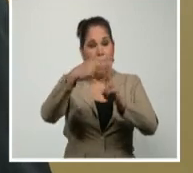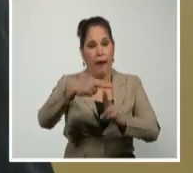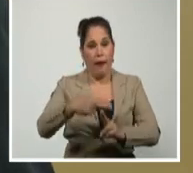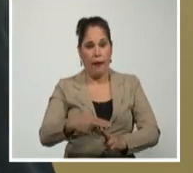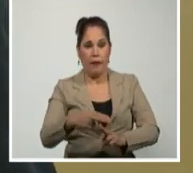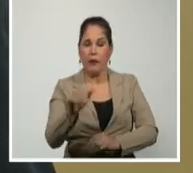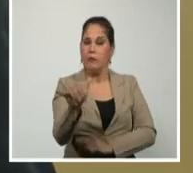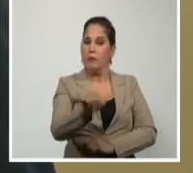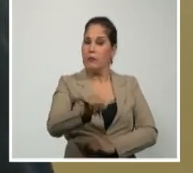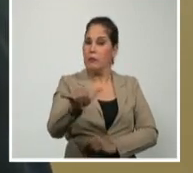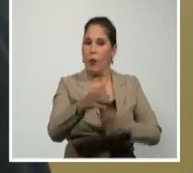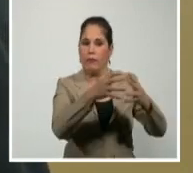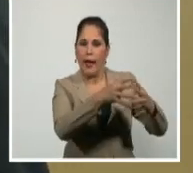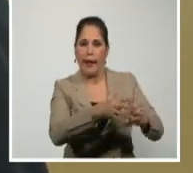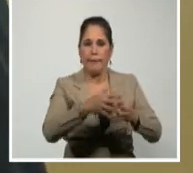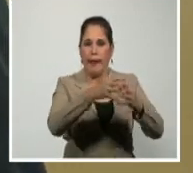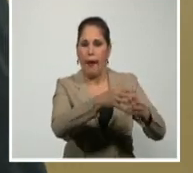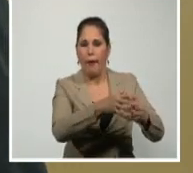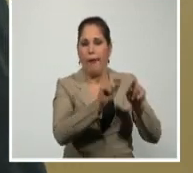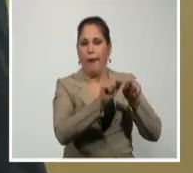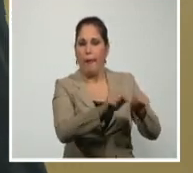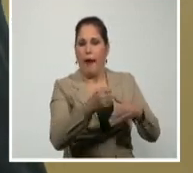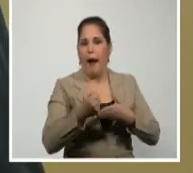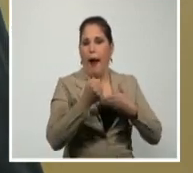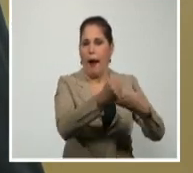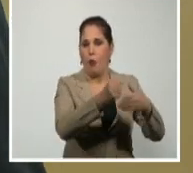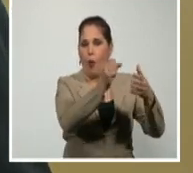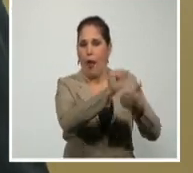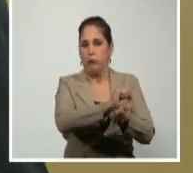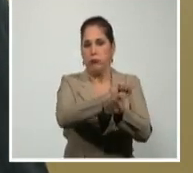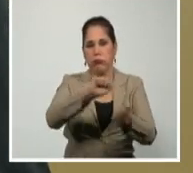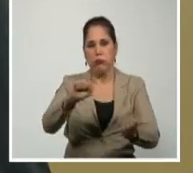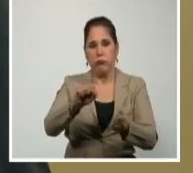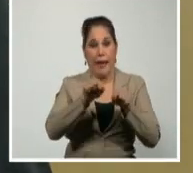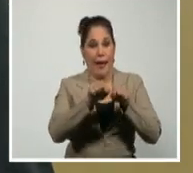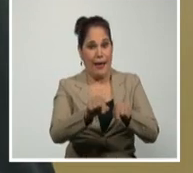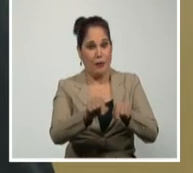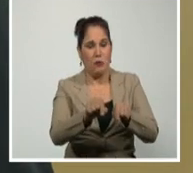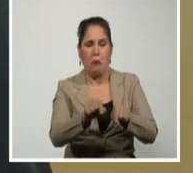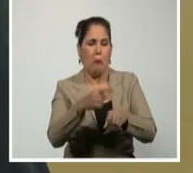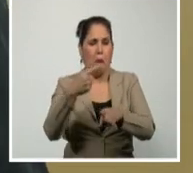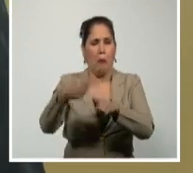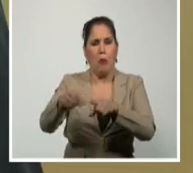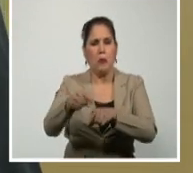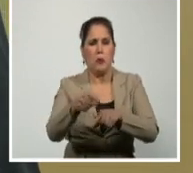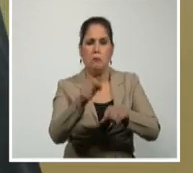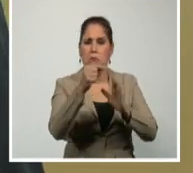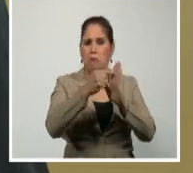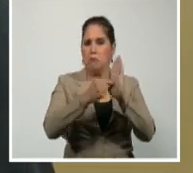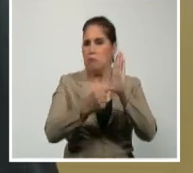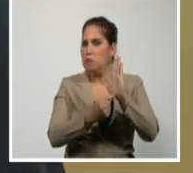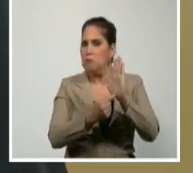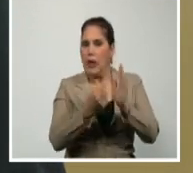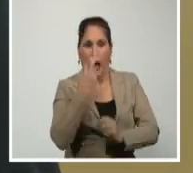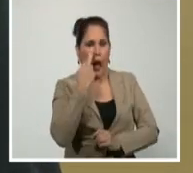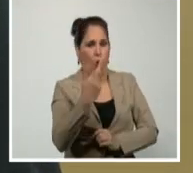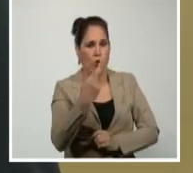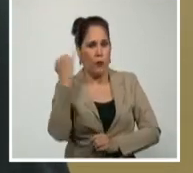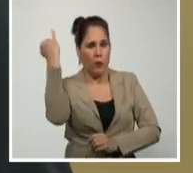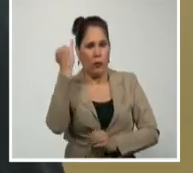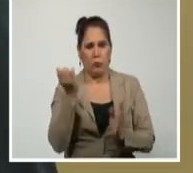de los estados que supuestamente patrocinan el terrorismo, que son totalmente unilaterales, carentes de reconocimiento